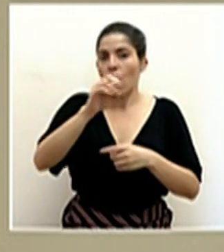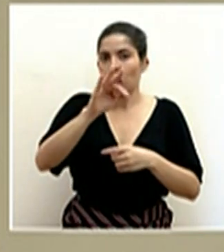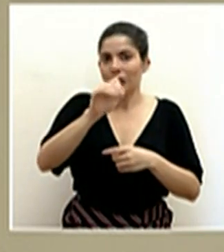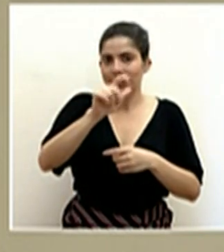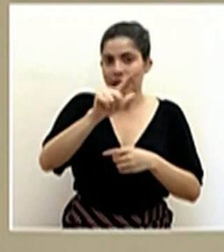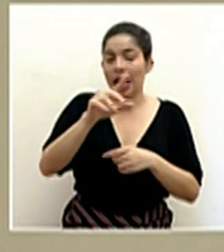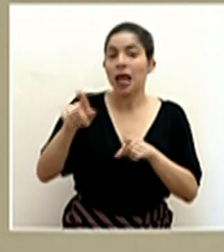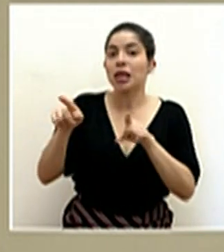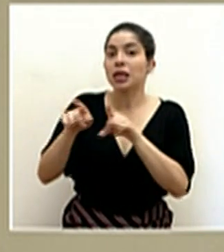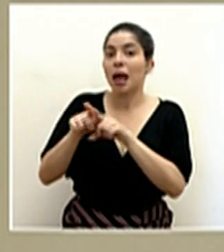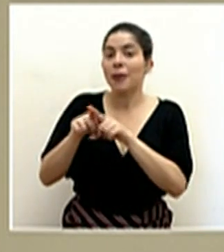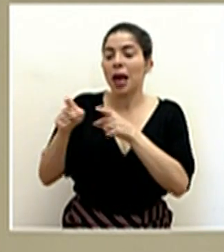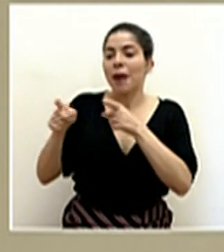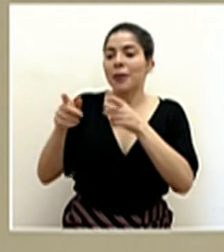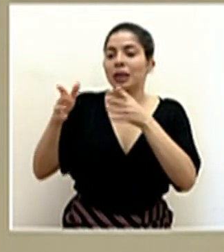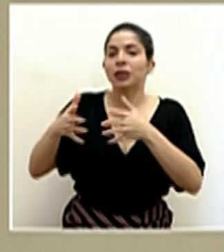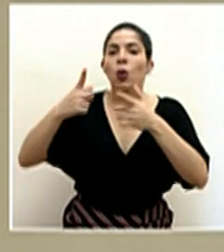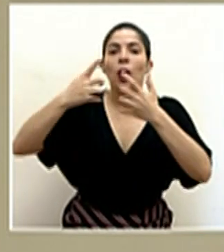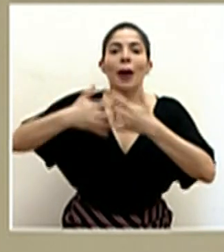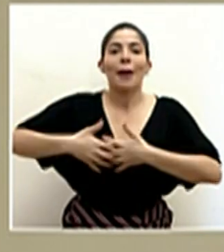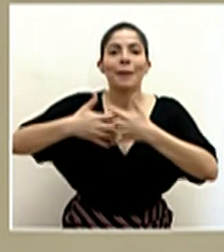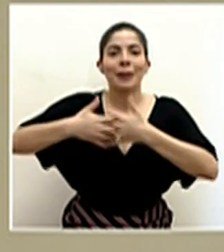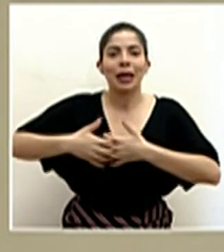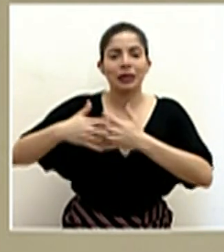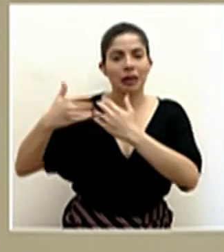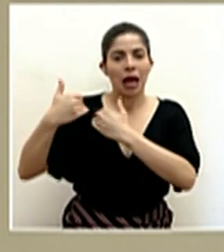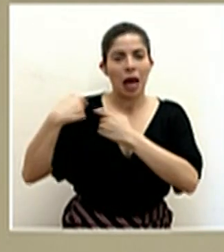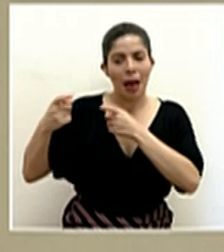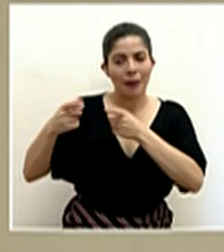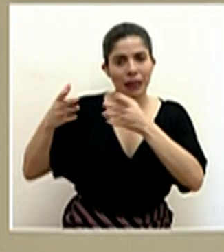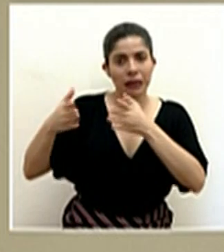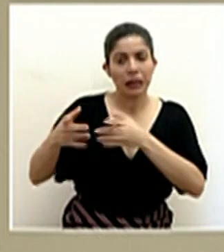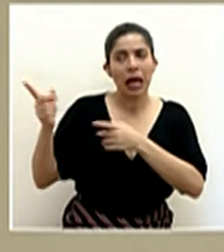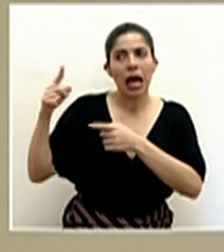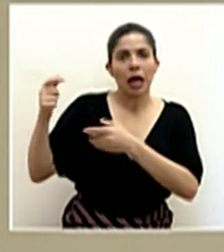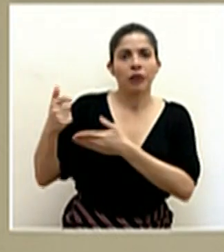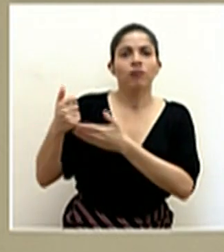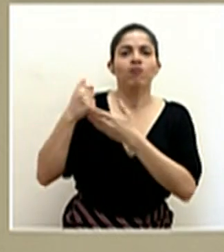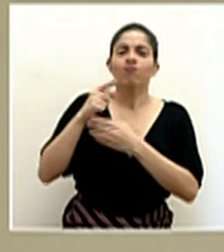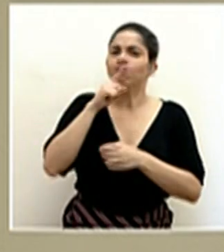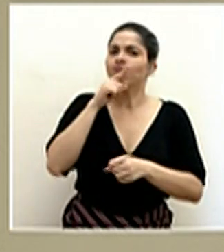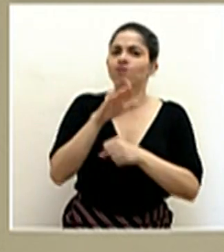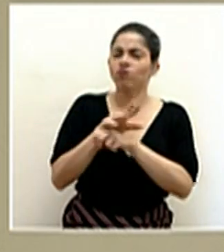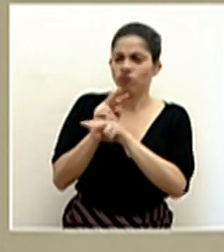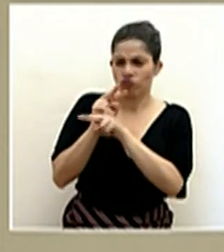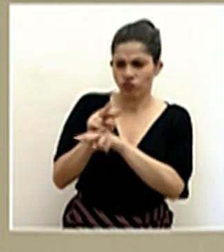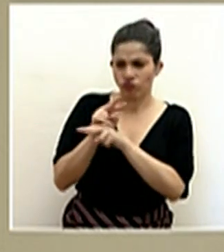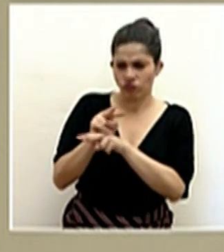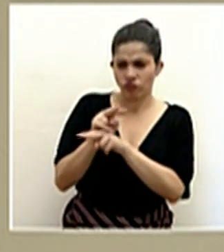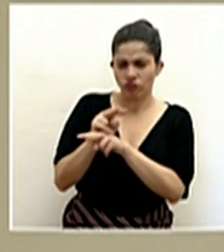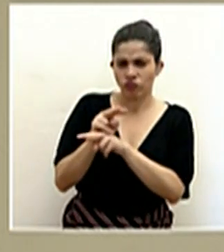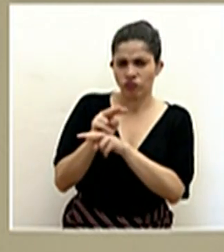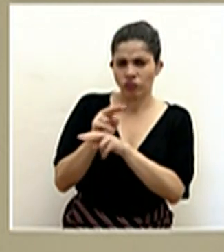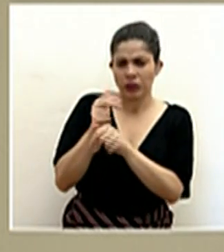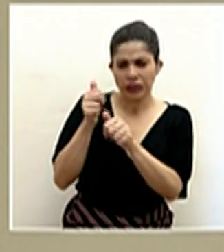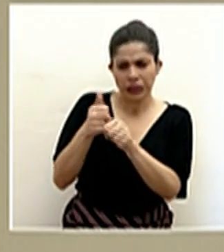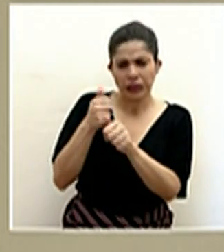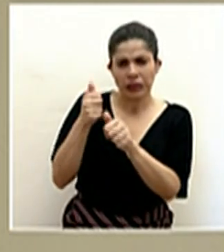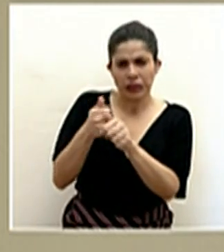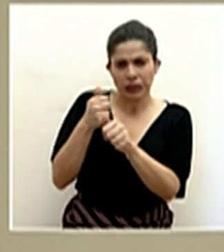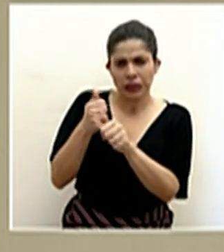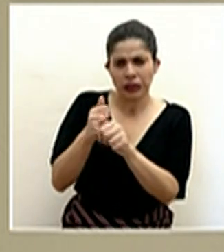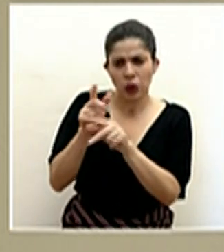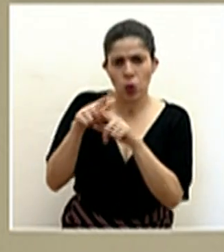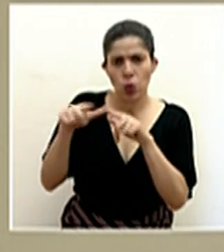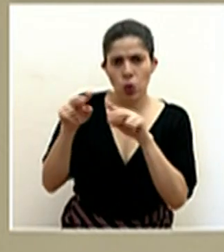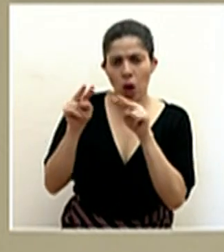sino también por una empresa logística que nos garantiza también la permanencia, la custodia y el seguimiento en ese